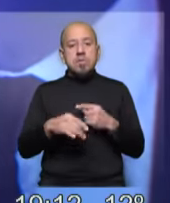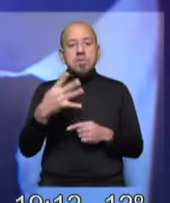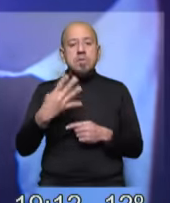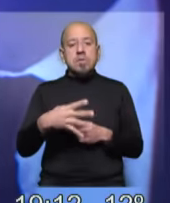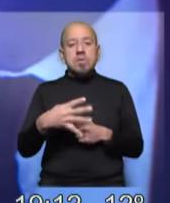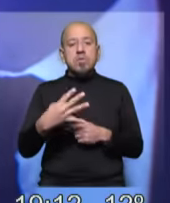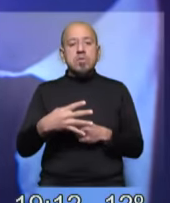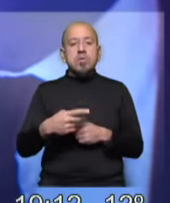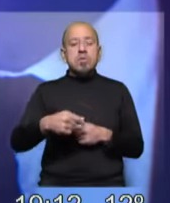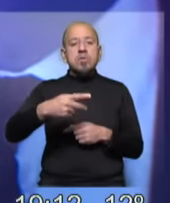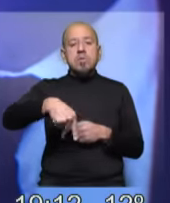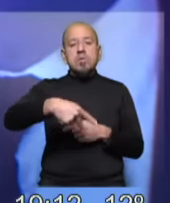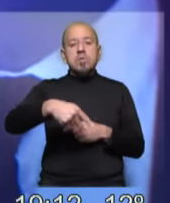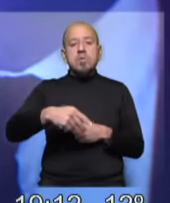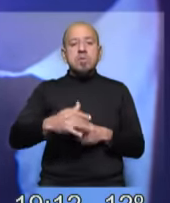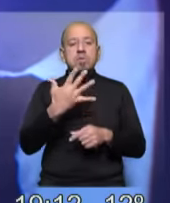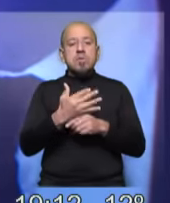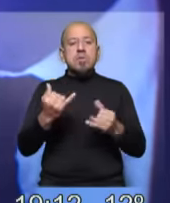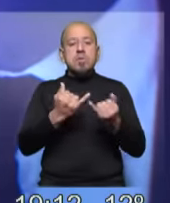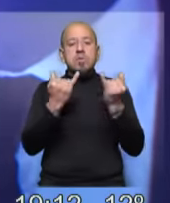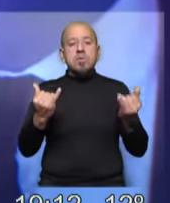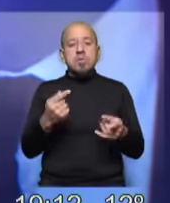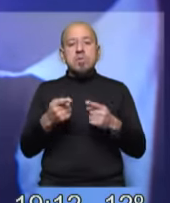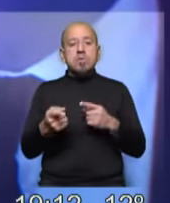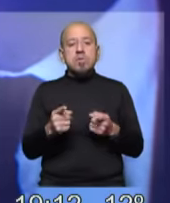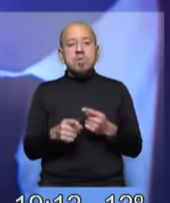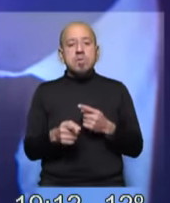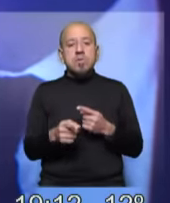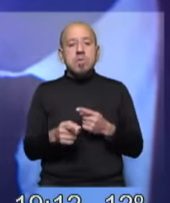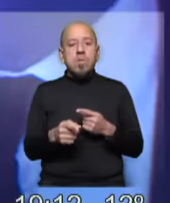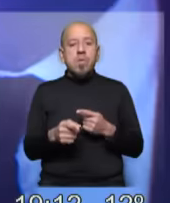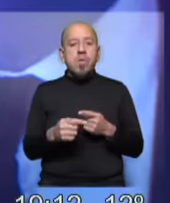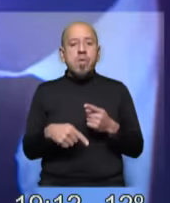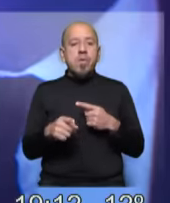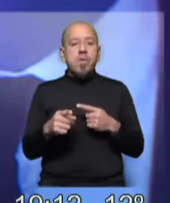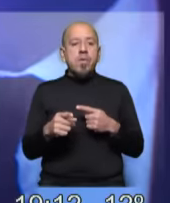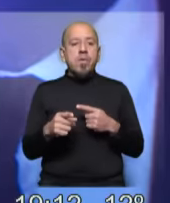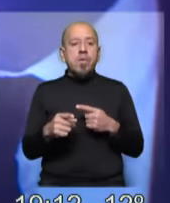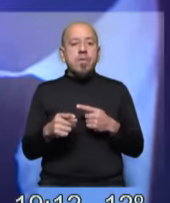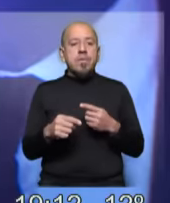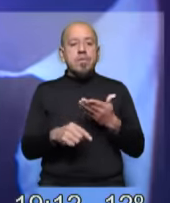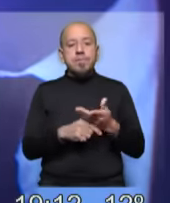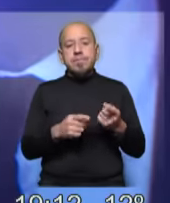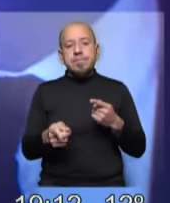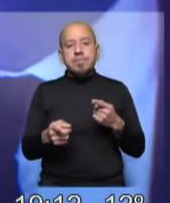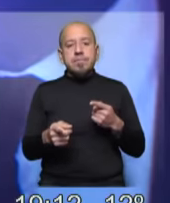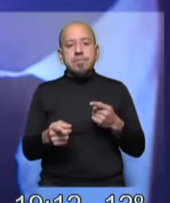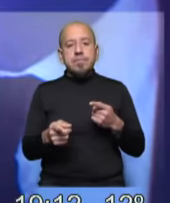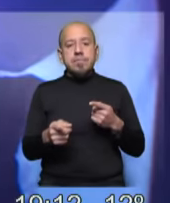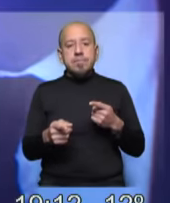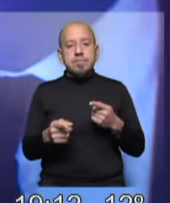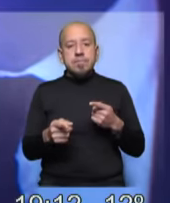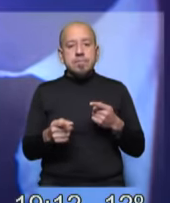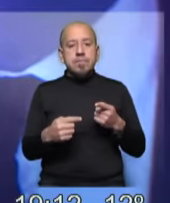de noviembre, 5 días después del fallo judicial justamente que solicitaba la entrega de